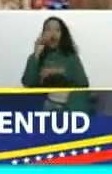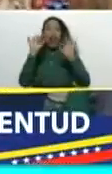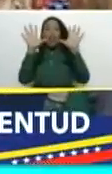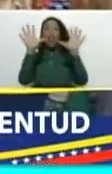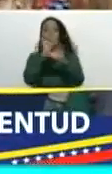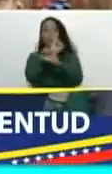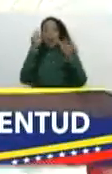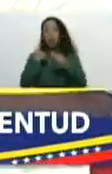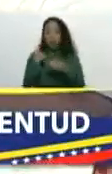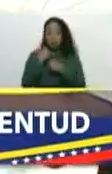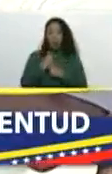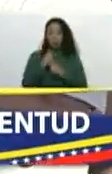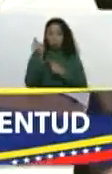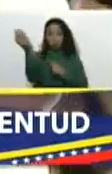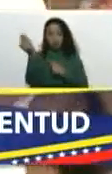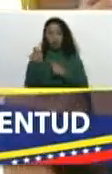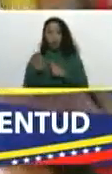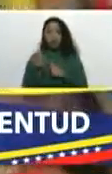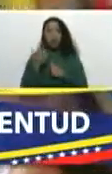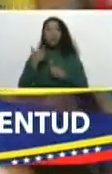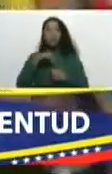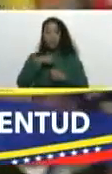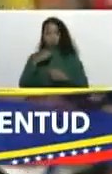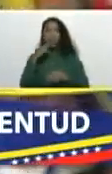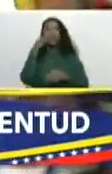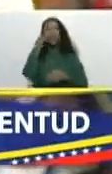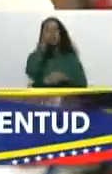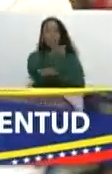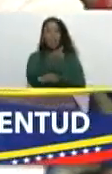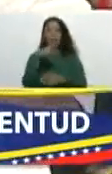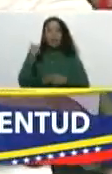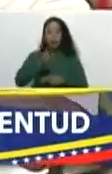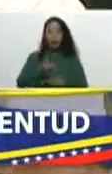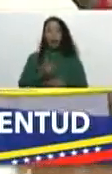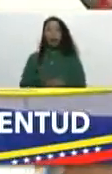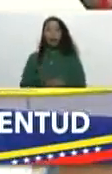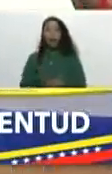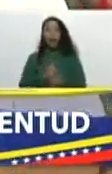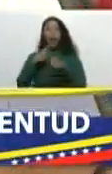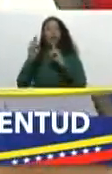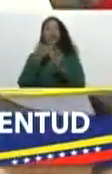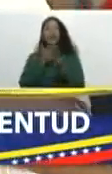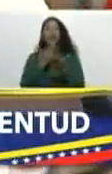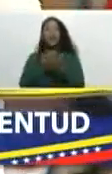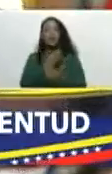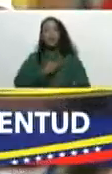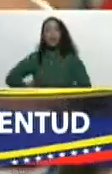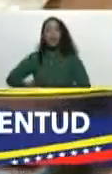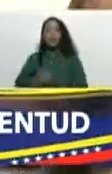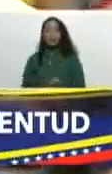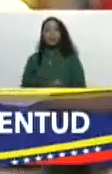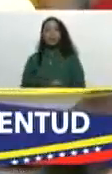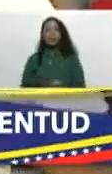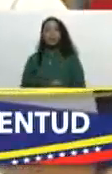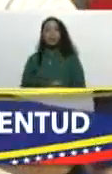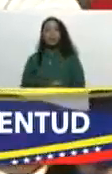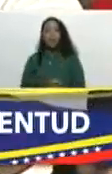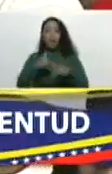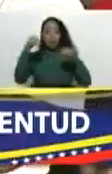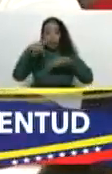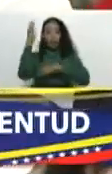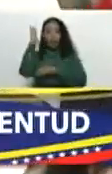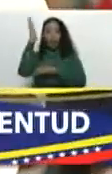espero. Entendido, allá estaremos, presidente. Bueno. Pero entre otras propuestas, presidente, ha salido de este